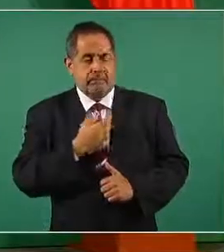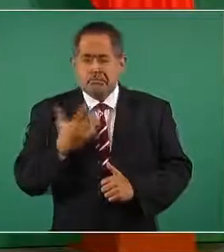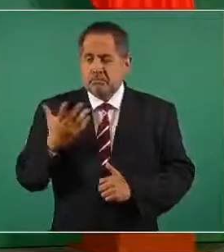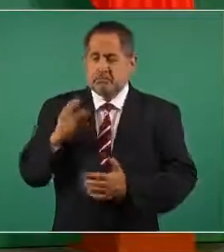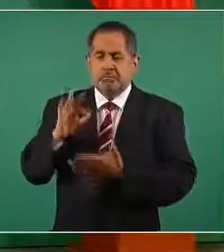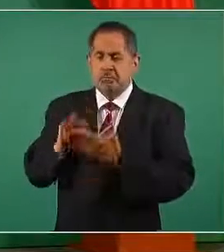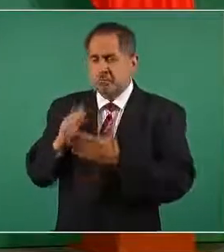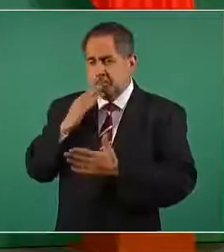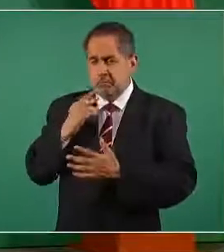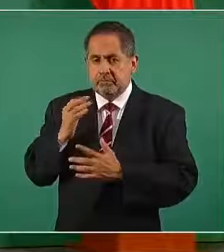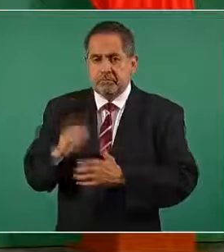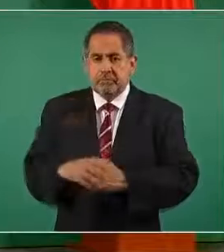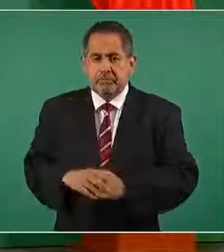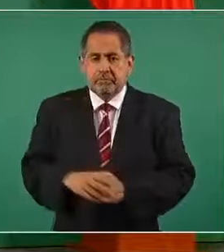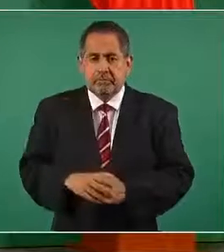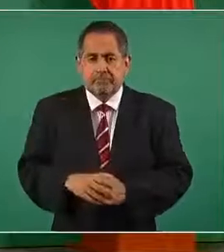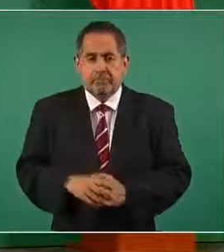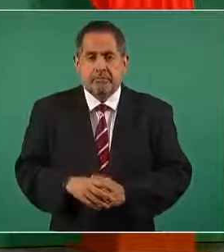53.5.